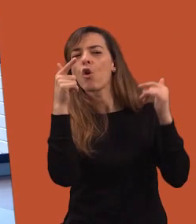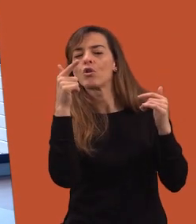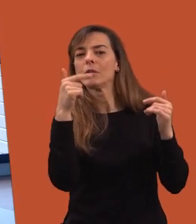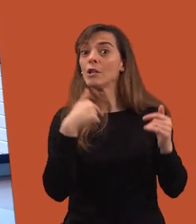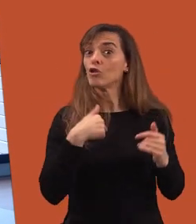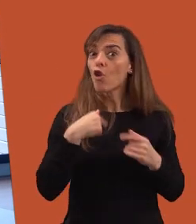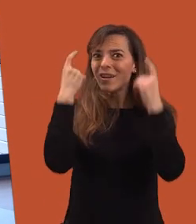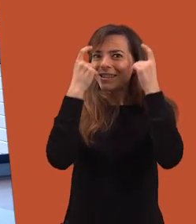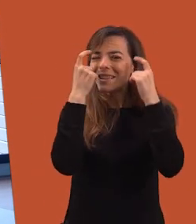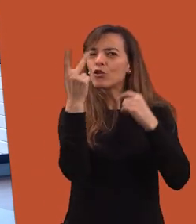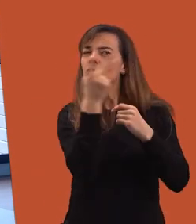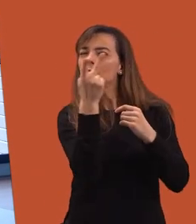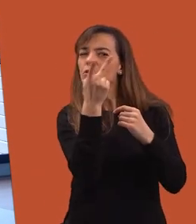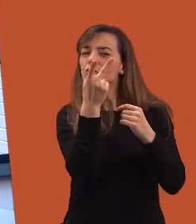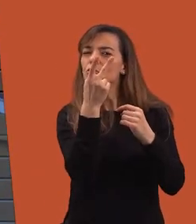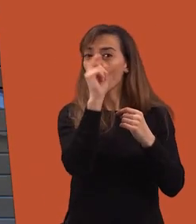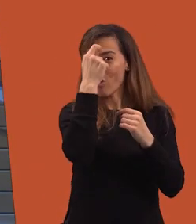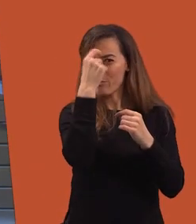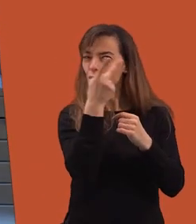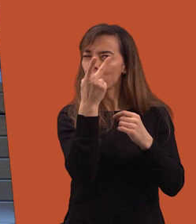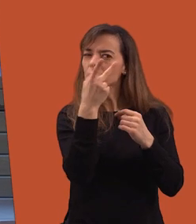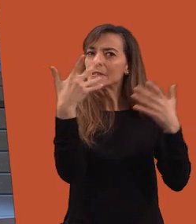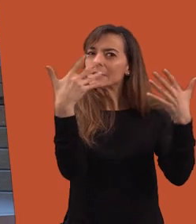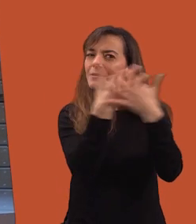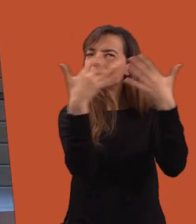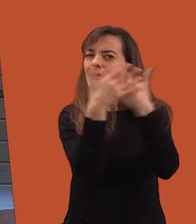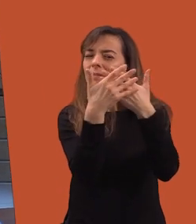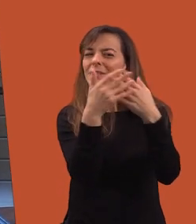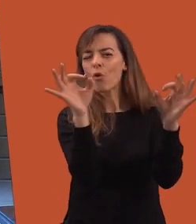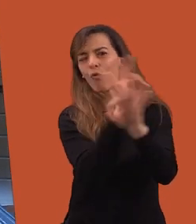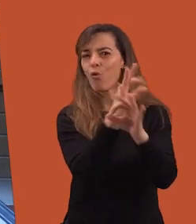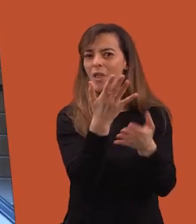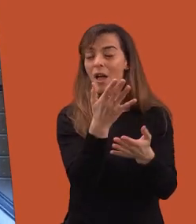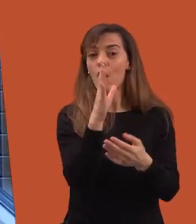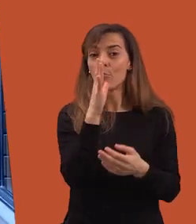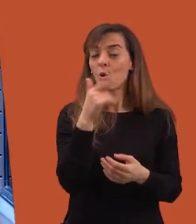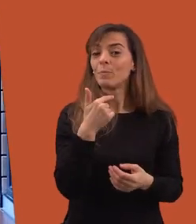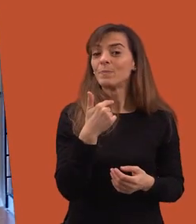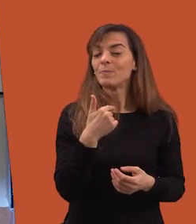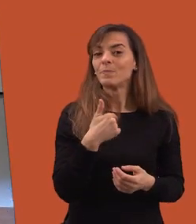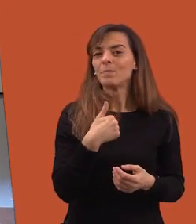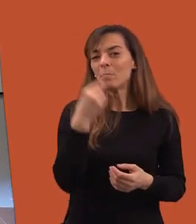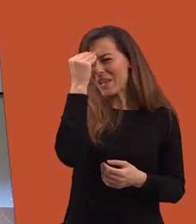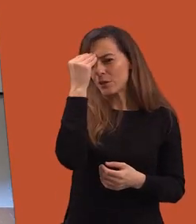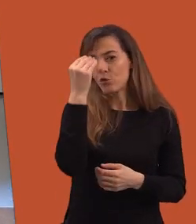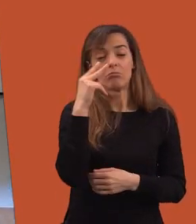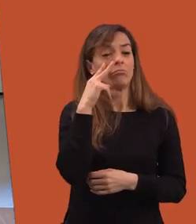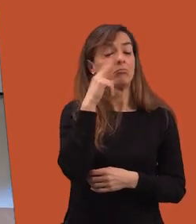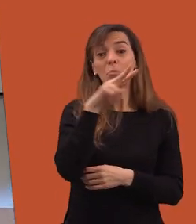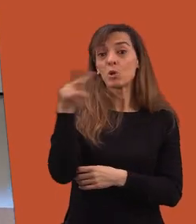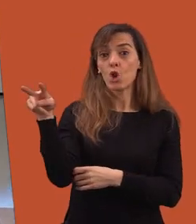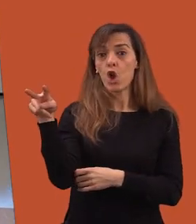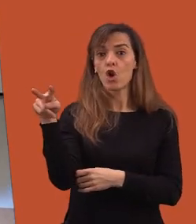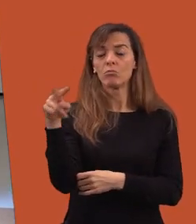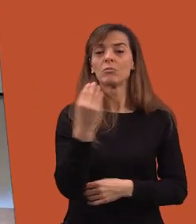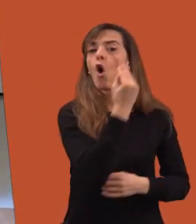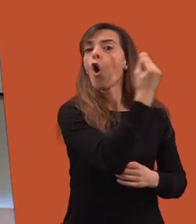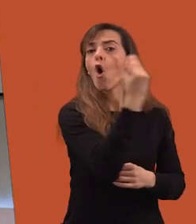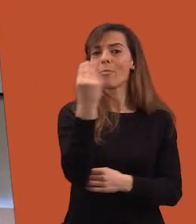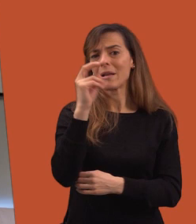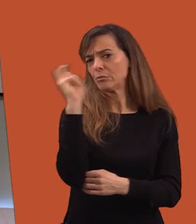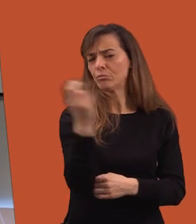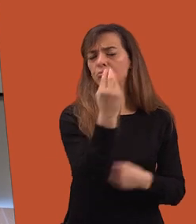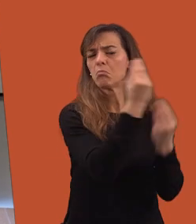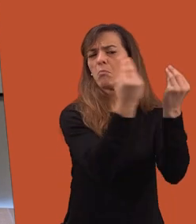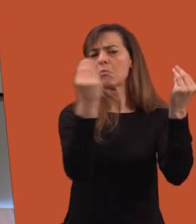parte de la imaginación intento que las cosas se confundan porque yo creo que en las en un diseño expositivo